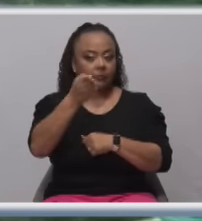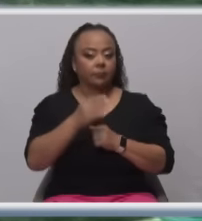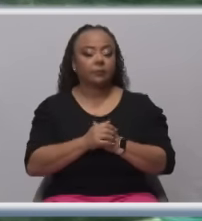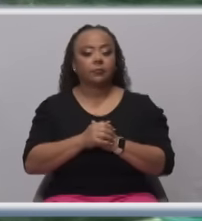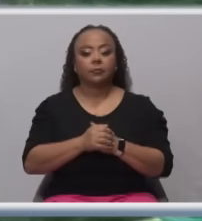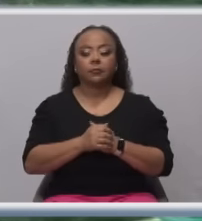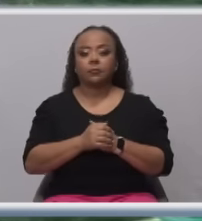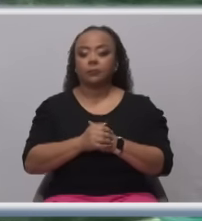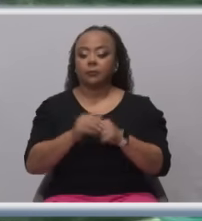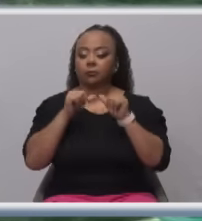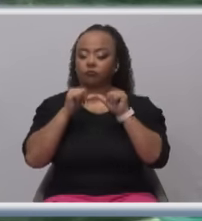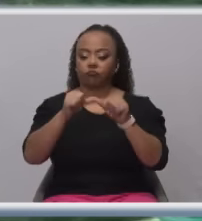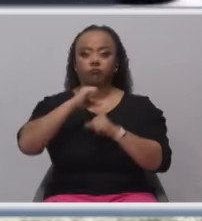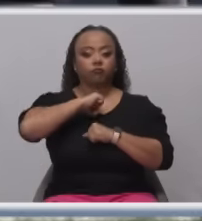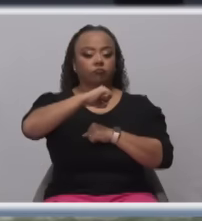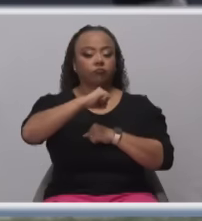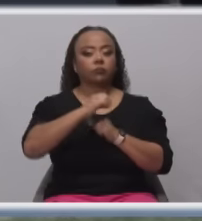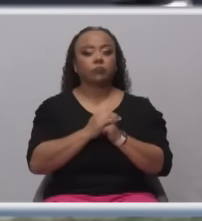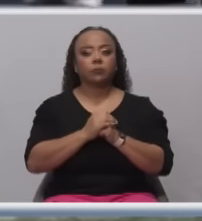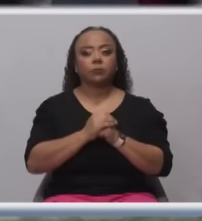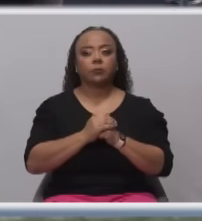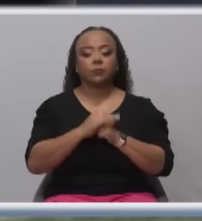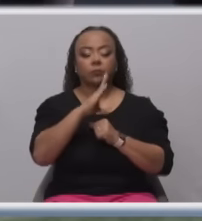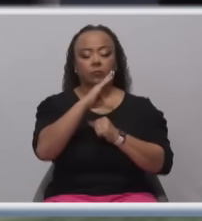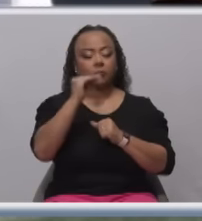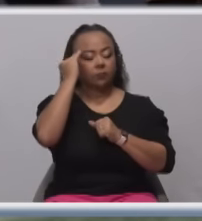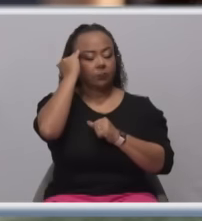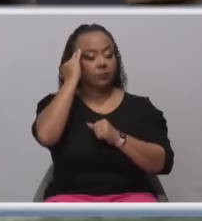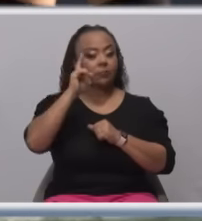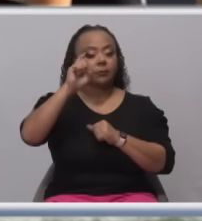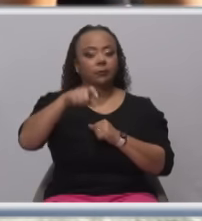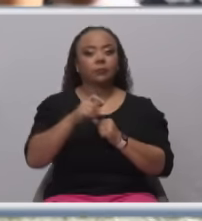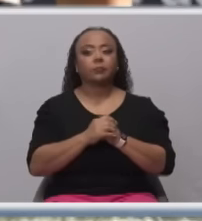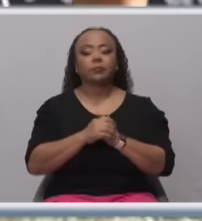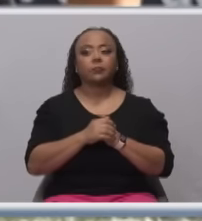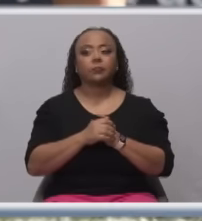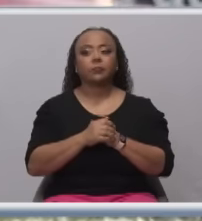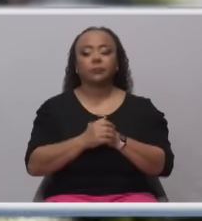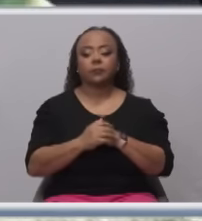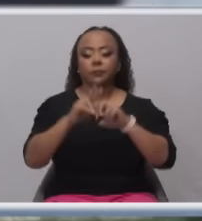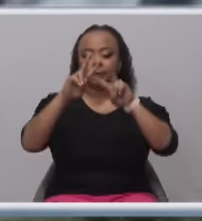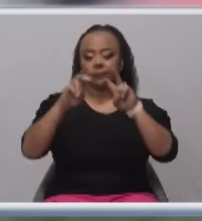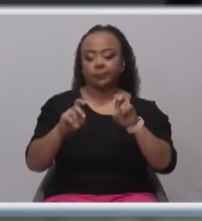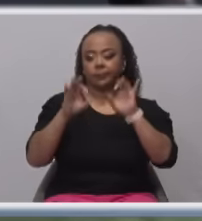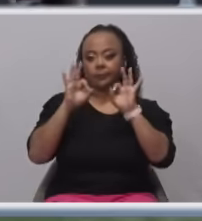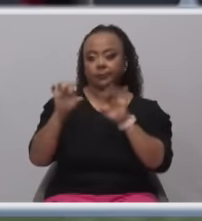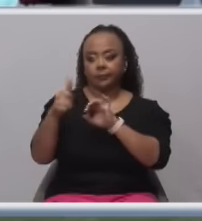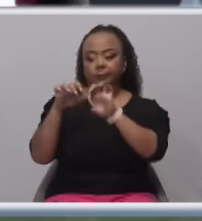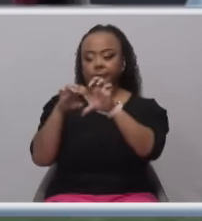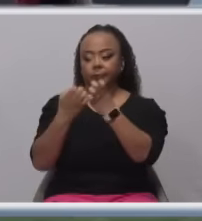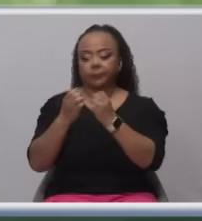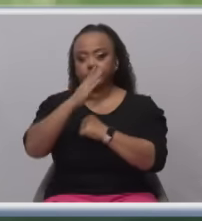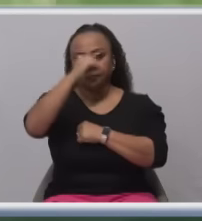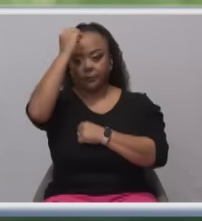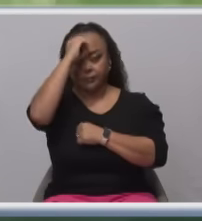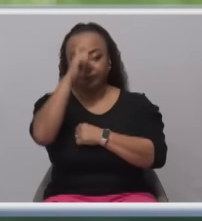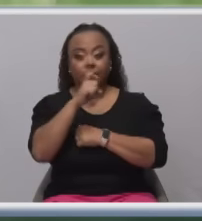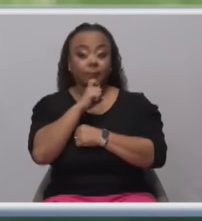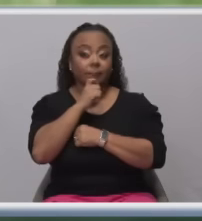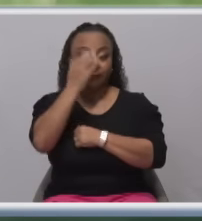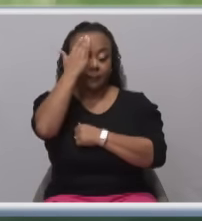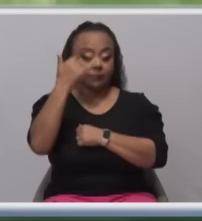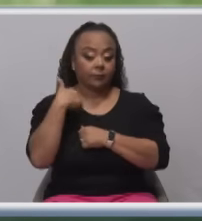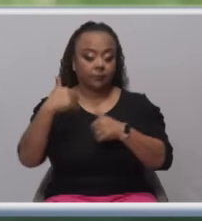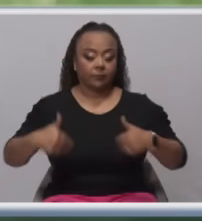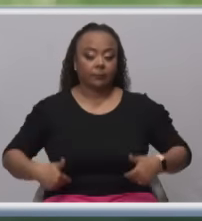el invicto ir a mantener el primer lugar pero consciente que tenemos que sentarnos analizar bien el rival Obviamente que cuesta un poquito porque cuando